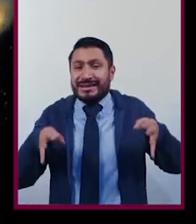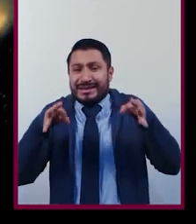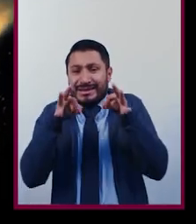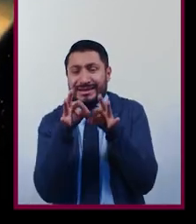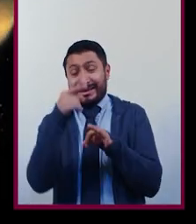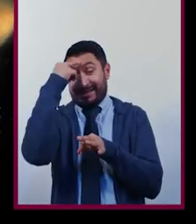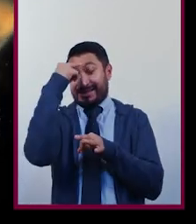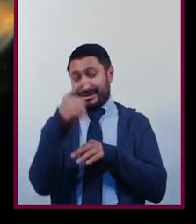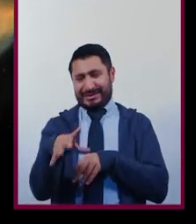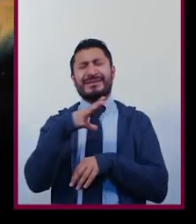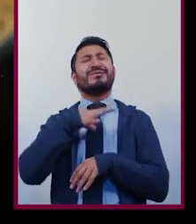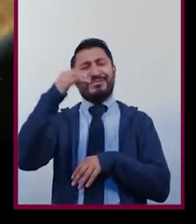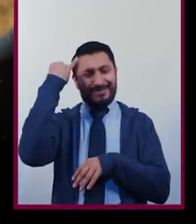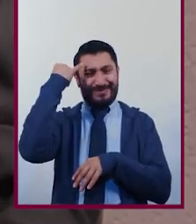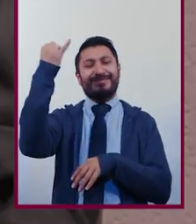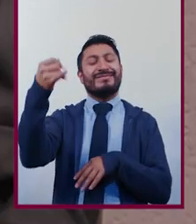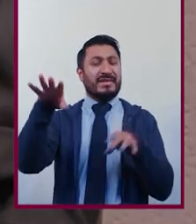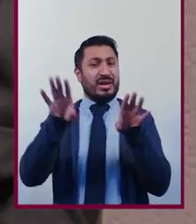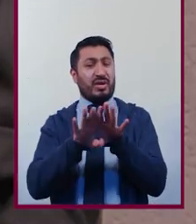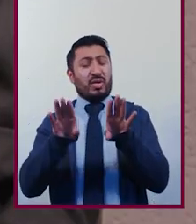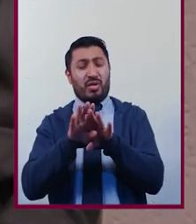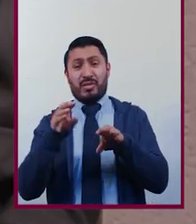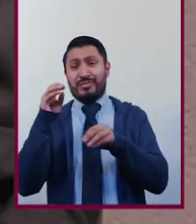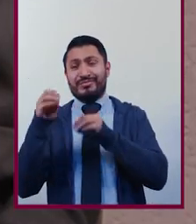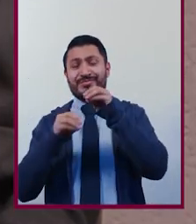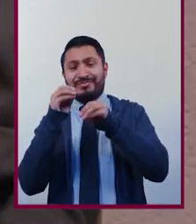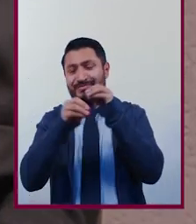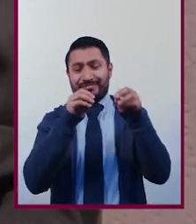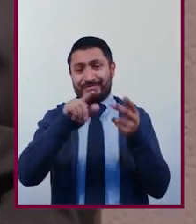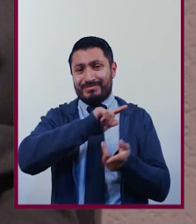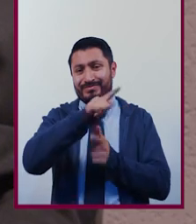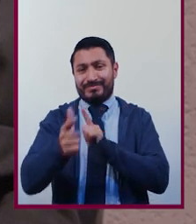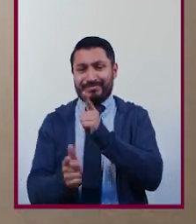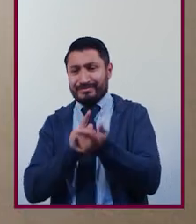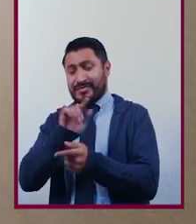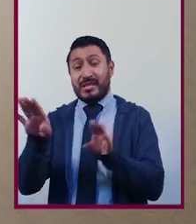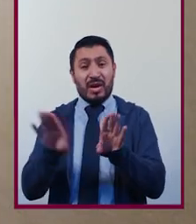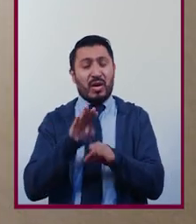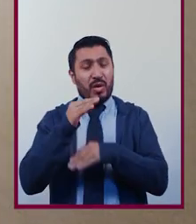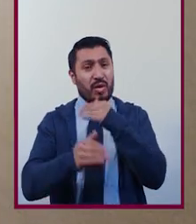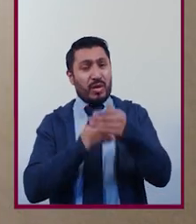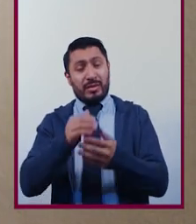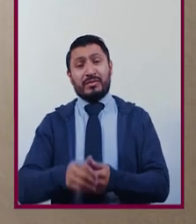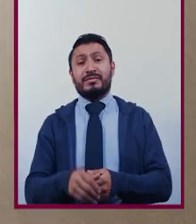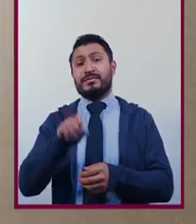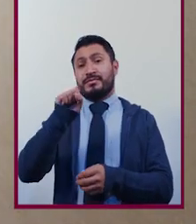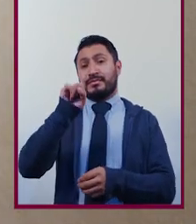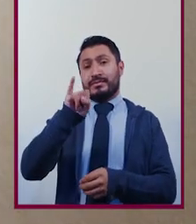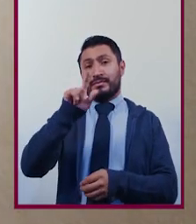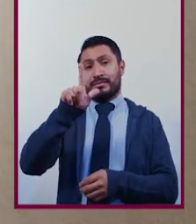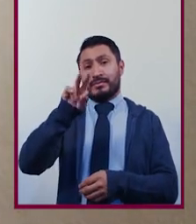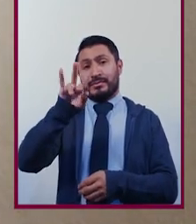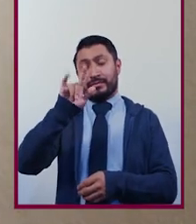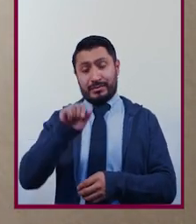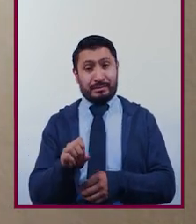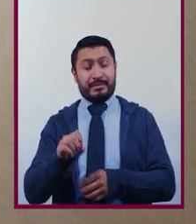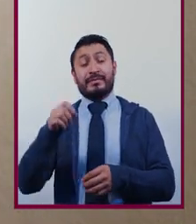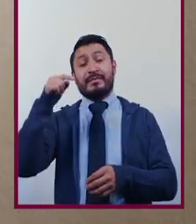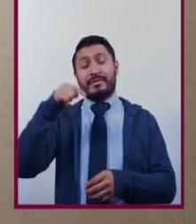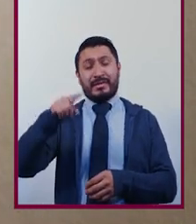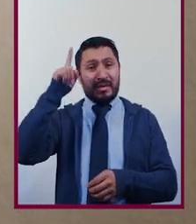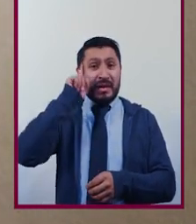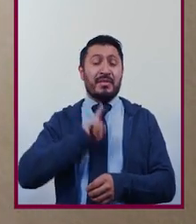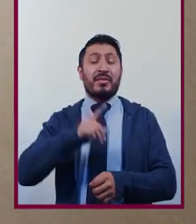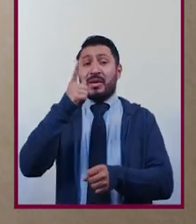para tener una idea de cómo se formó nuestra galaxia y cómo evolucionó. Silvia Torres, por su parte, es la primera mujer en